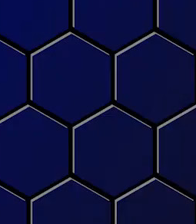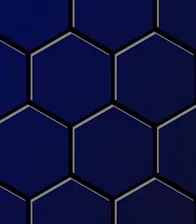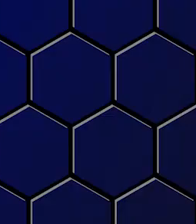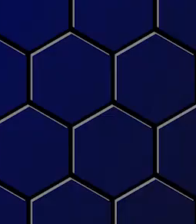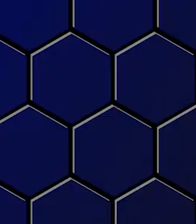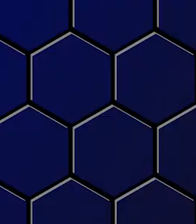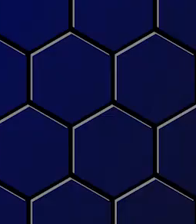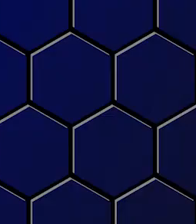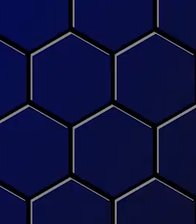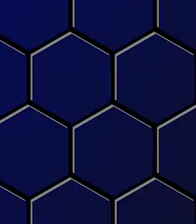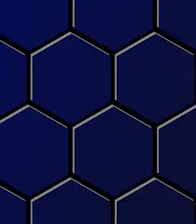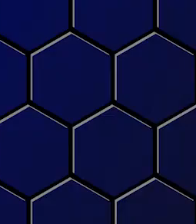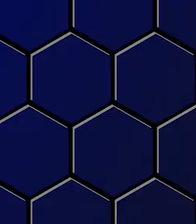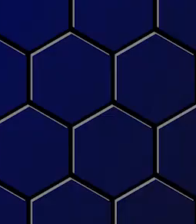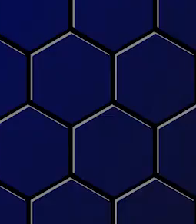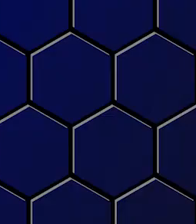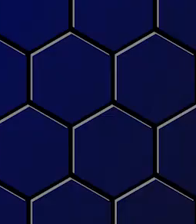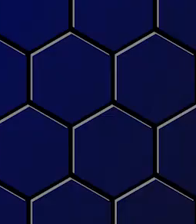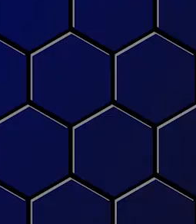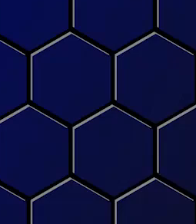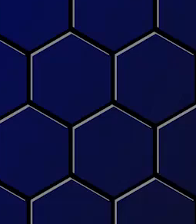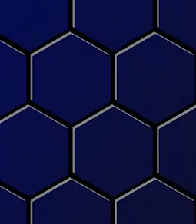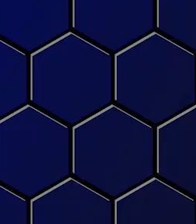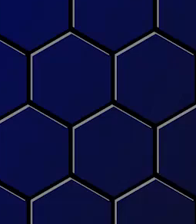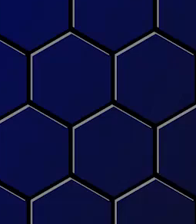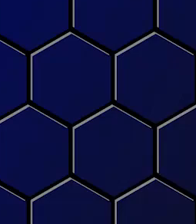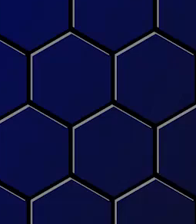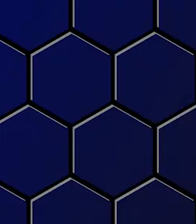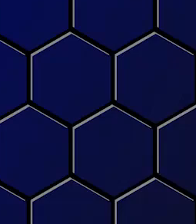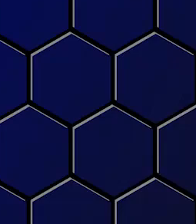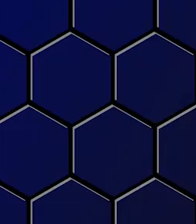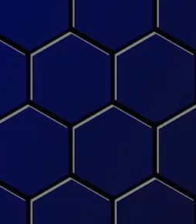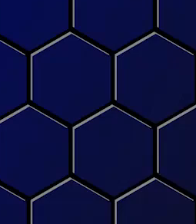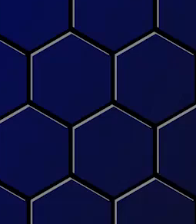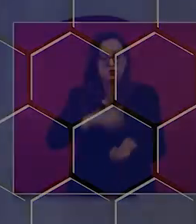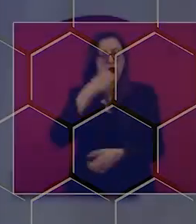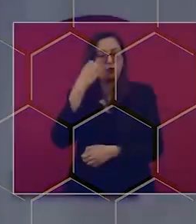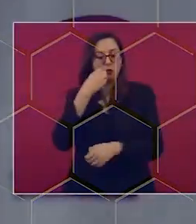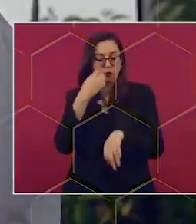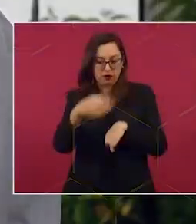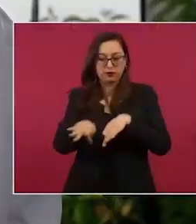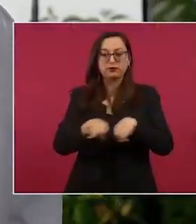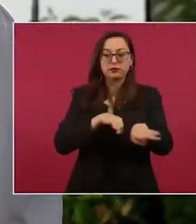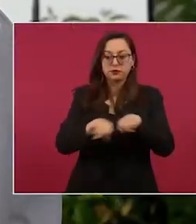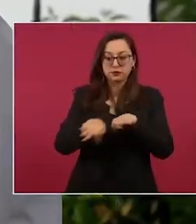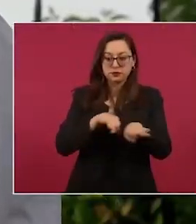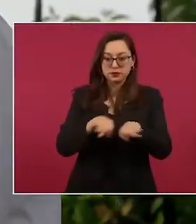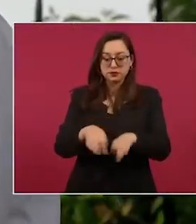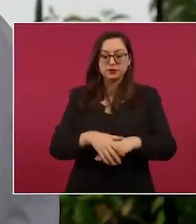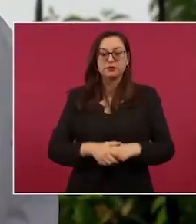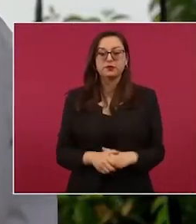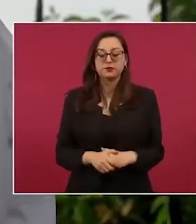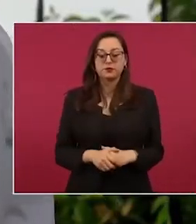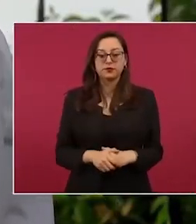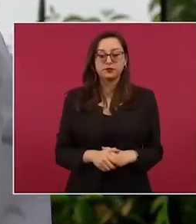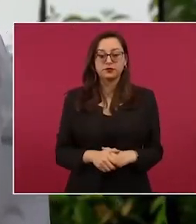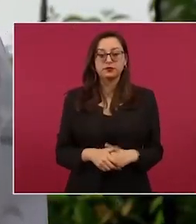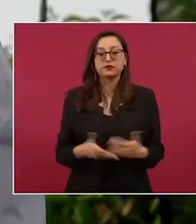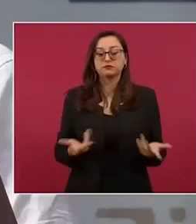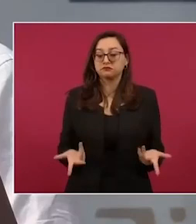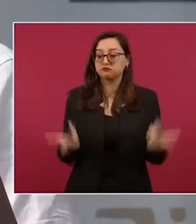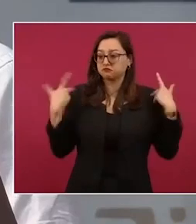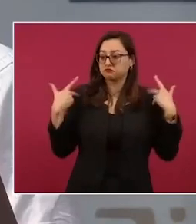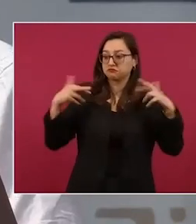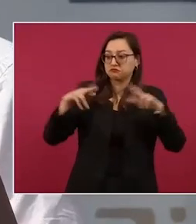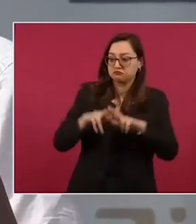plazas que se han dado o las plazas que han tenido ya su base definitiva que son 650,000 trabajadores